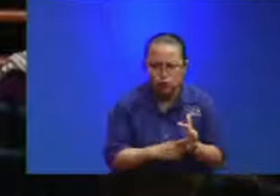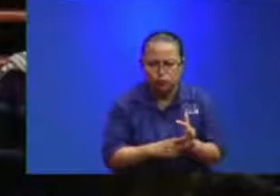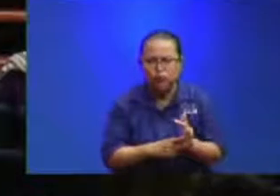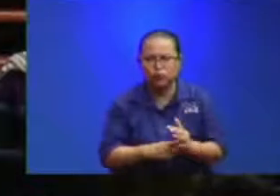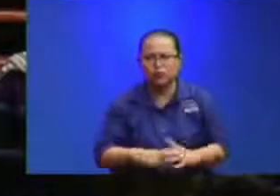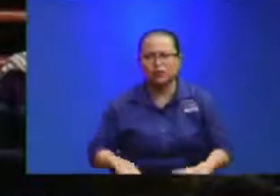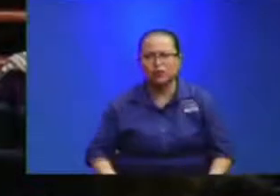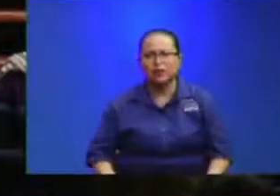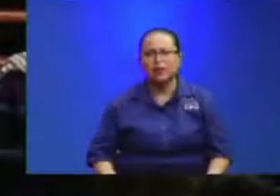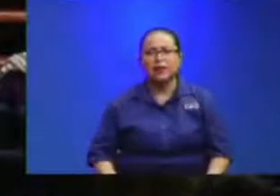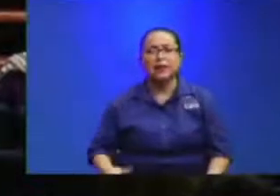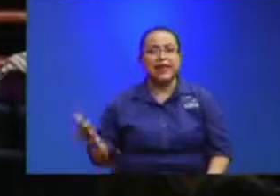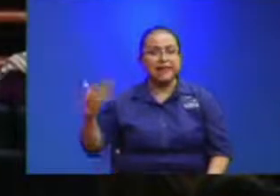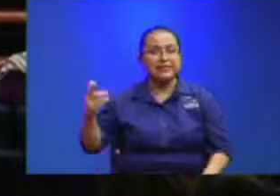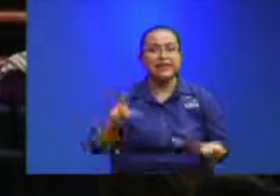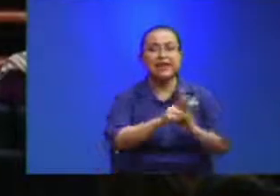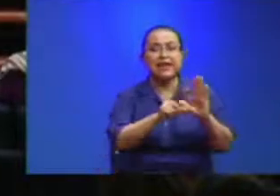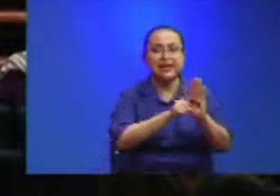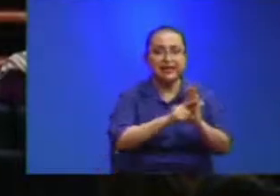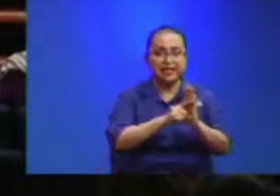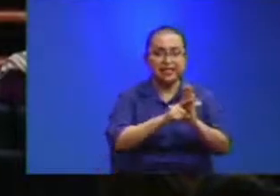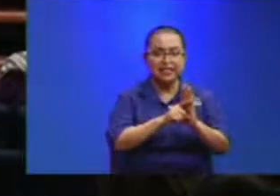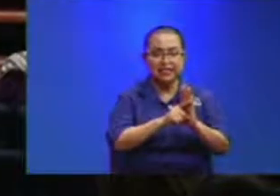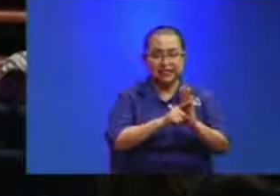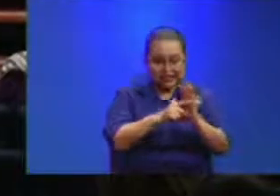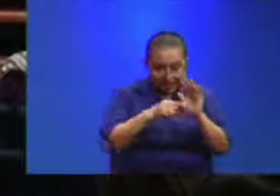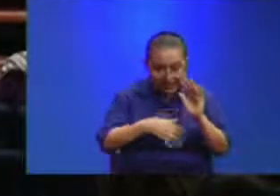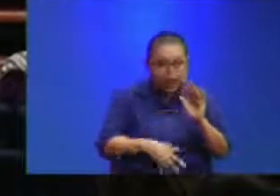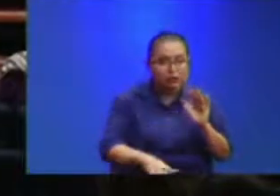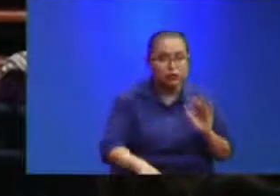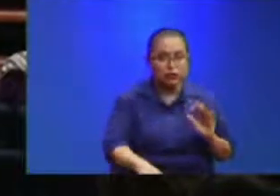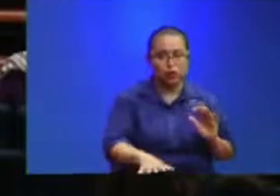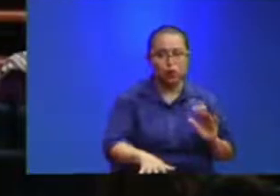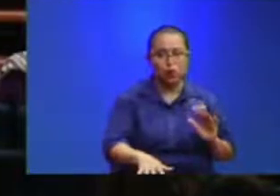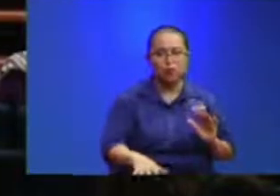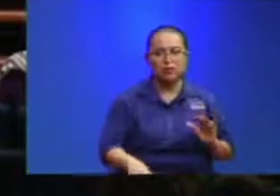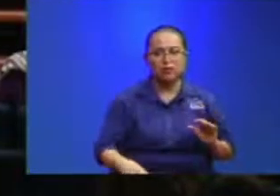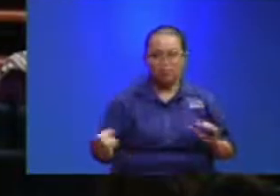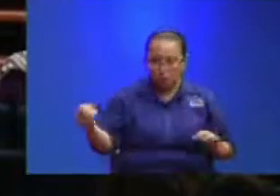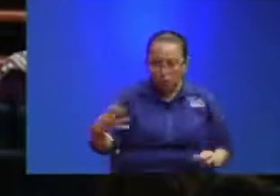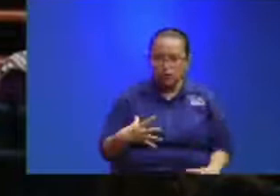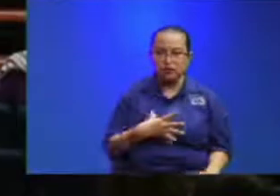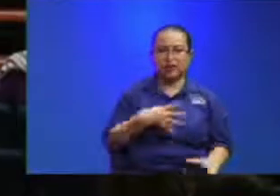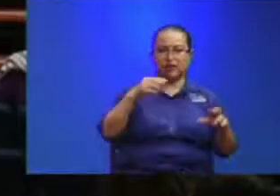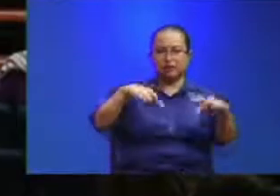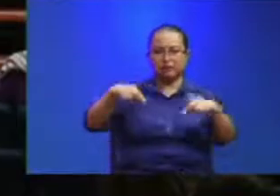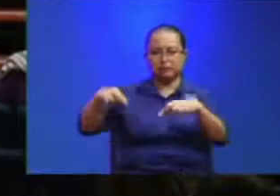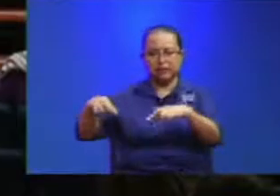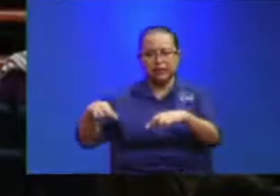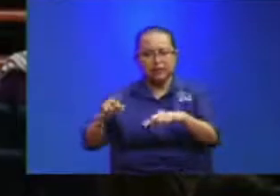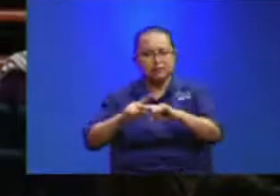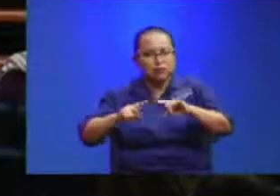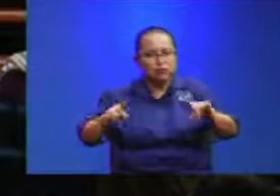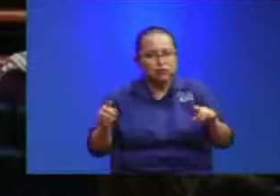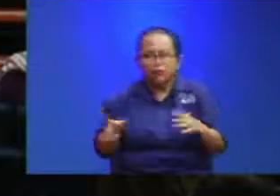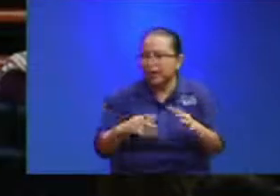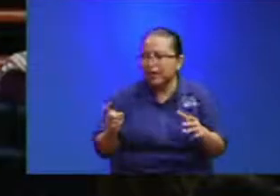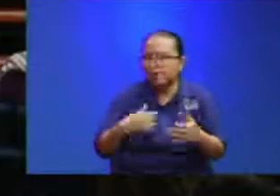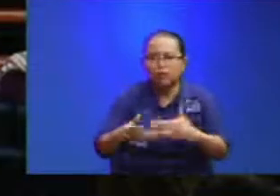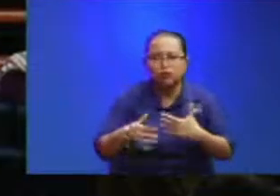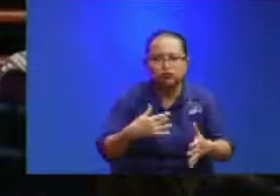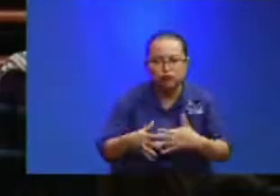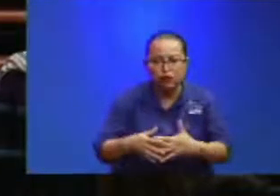una mujer que tenía flujo de sangre contaminada al que tocaba el lagar contaminó a toda la